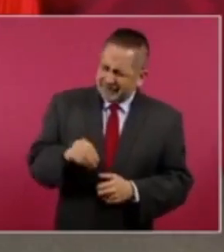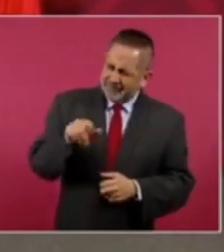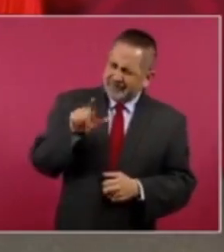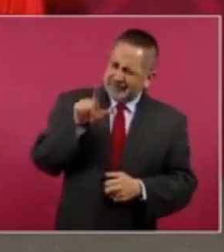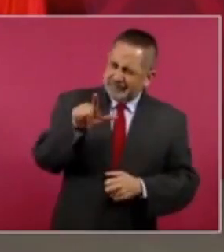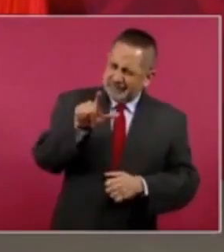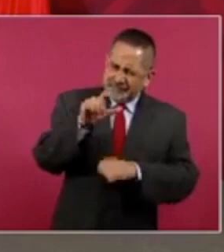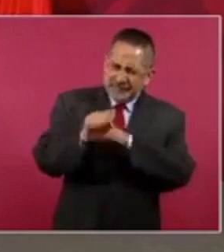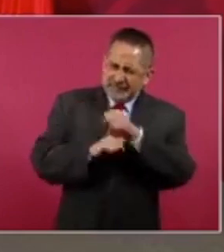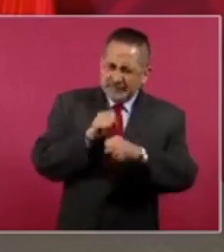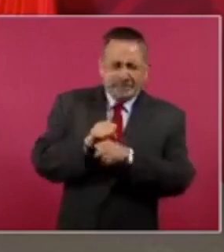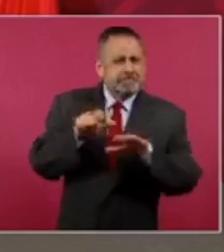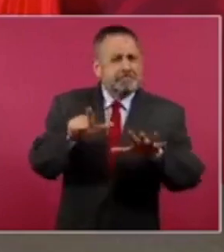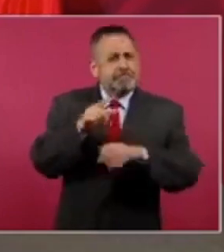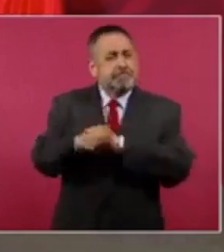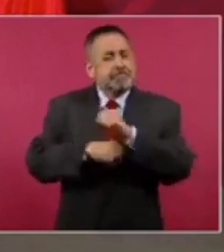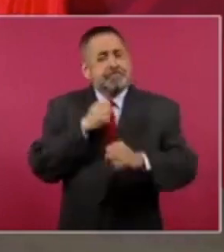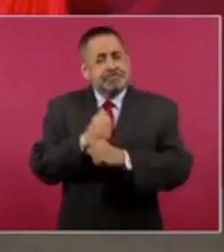17 años